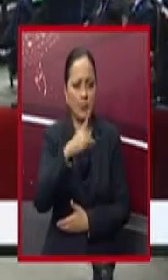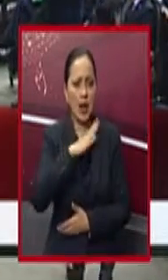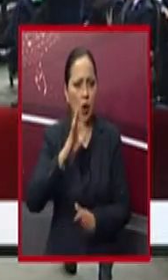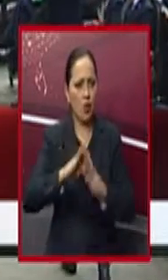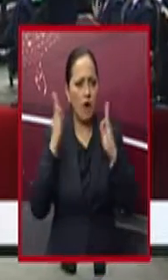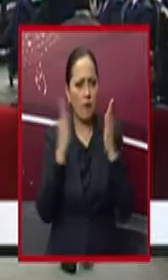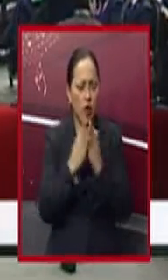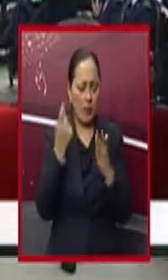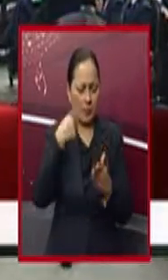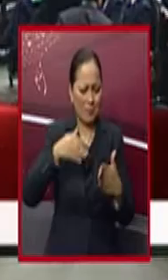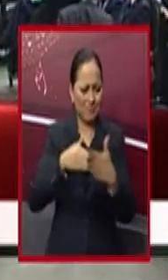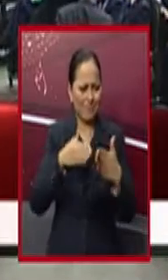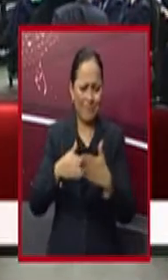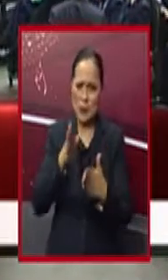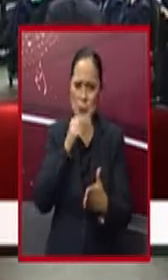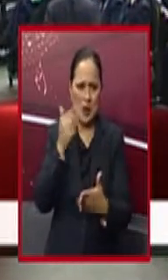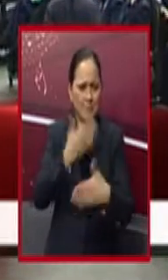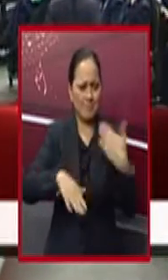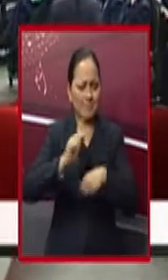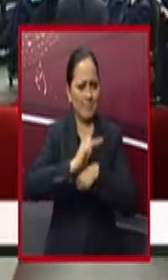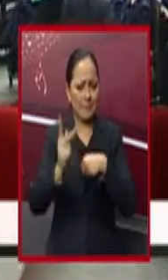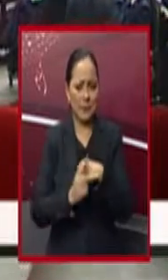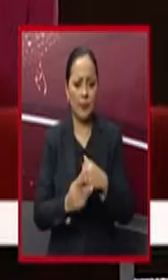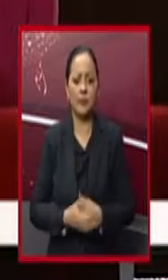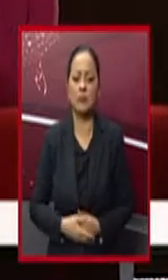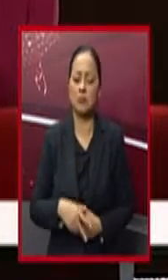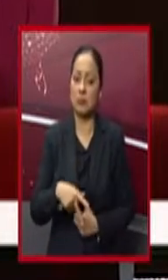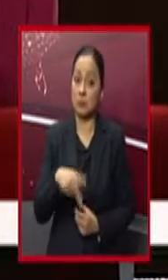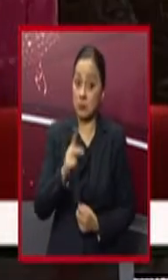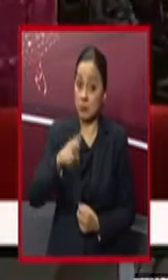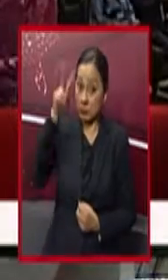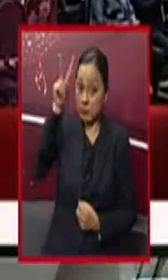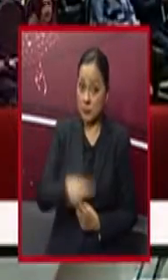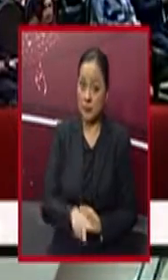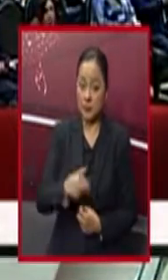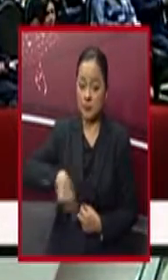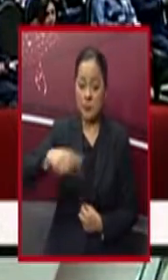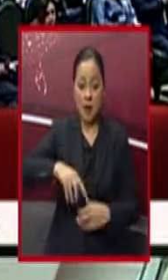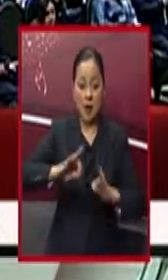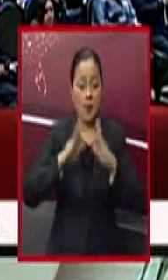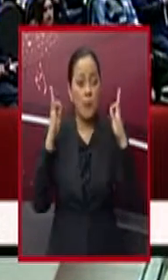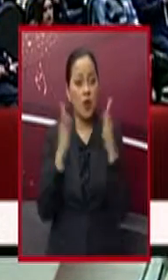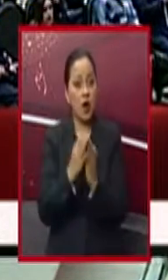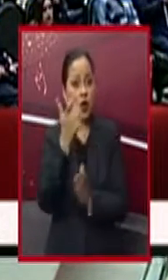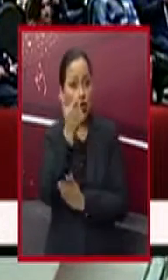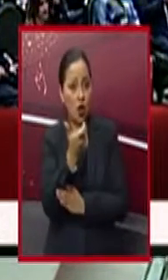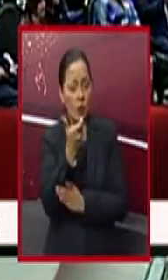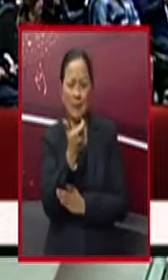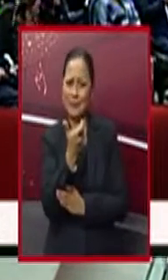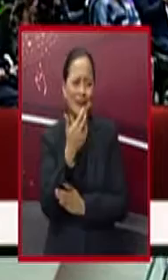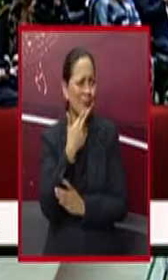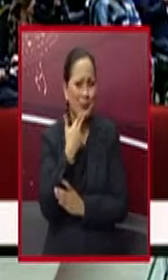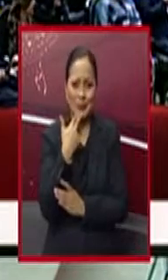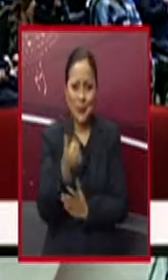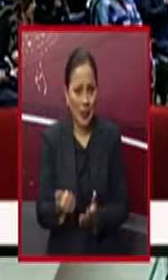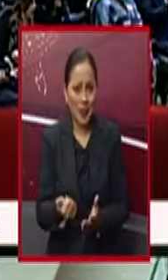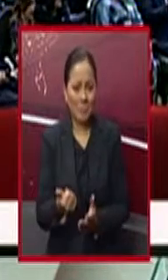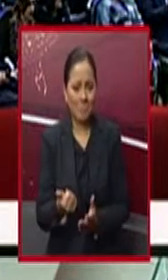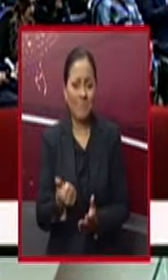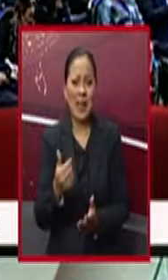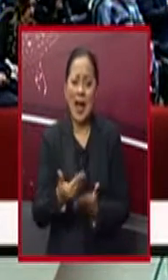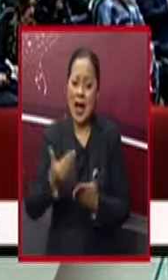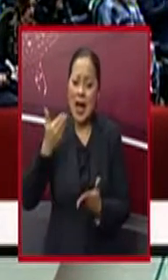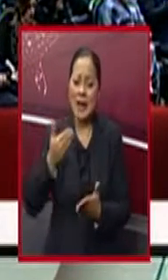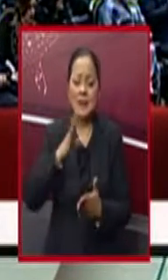del país. Pero la realidad es que el modelo económico ya no funciona. Ya ha habido una